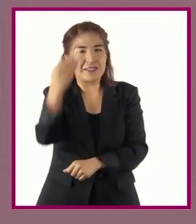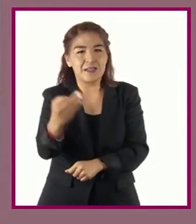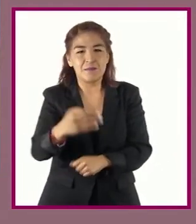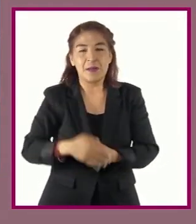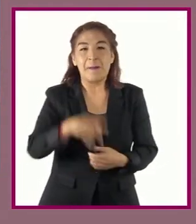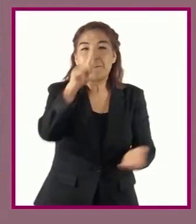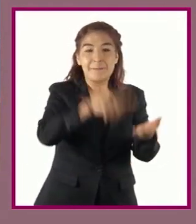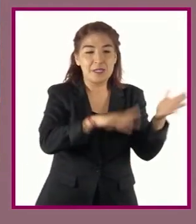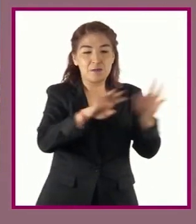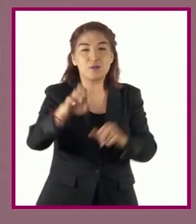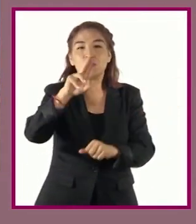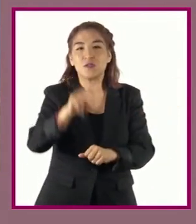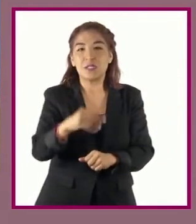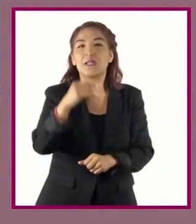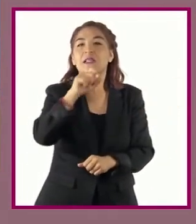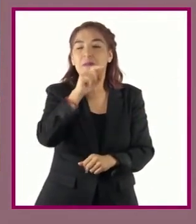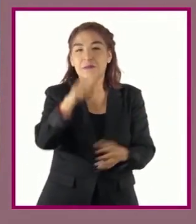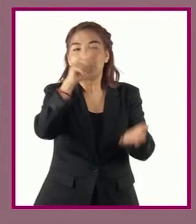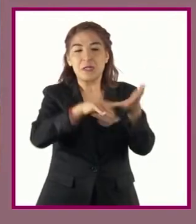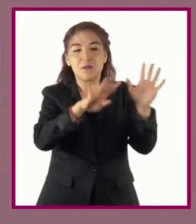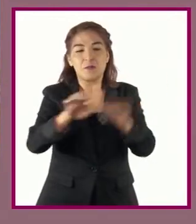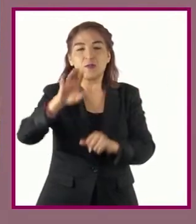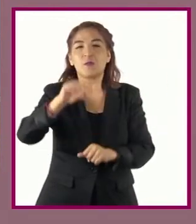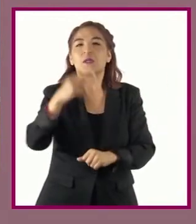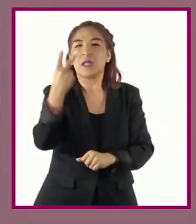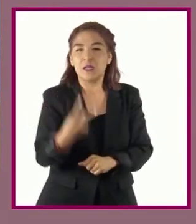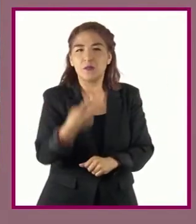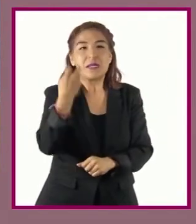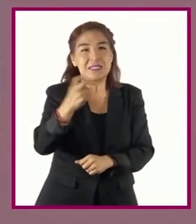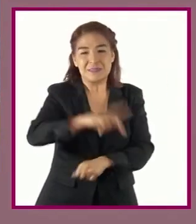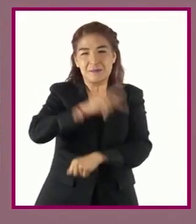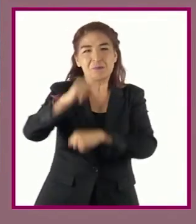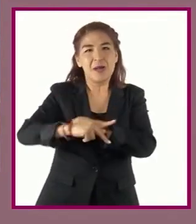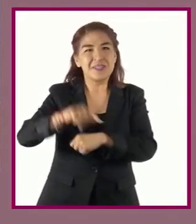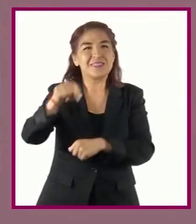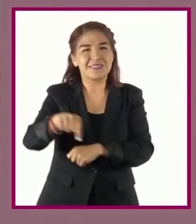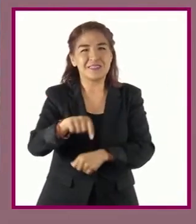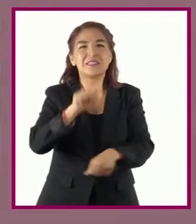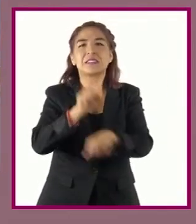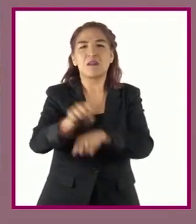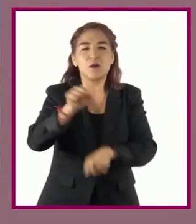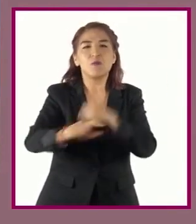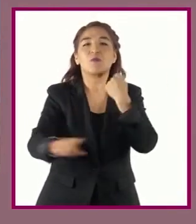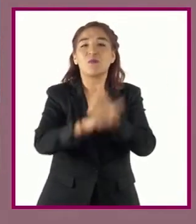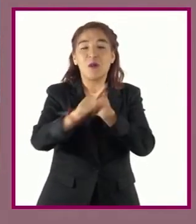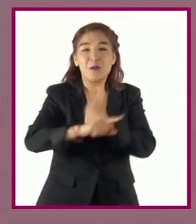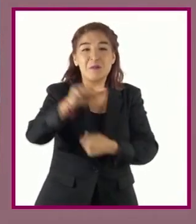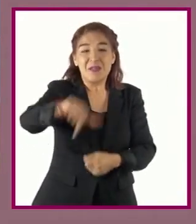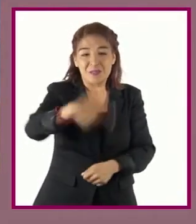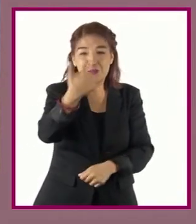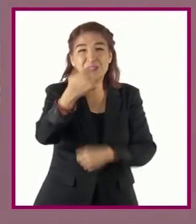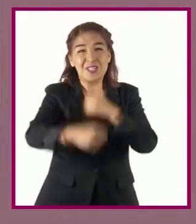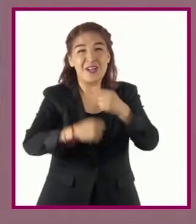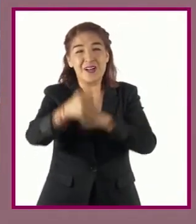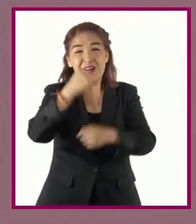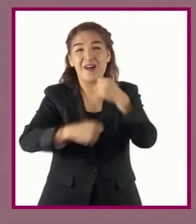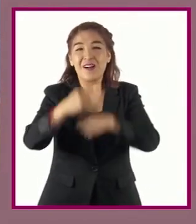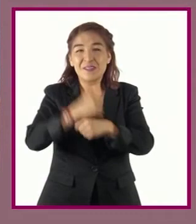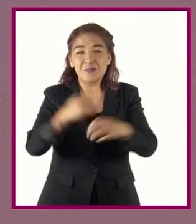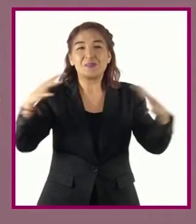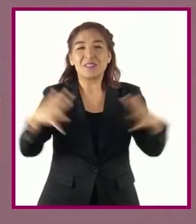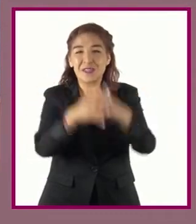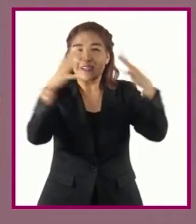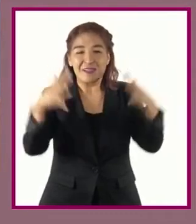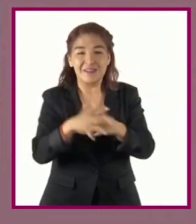Entre 1980 y 1992, este país centroamericano experimenta una guerra civil de 12 años. La situación económica en